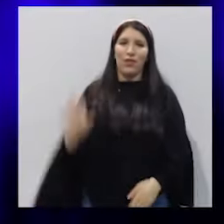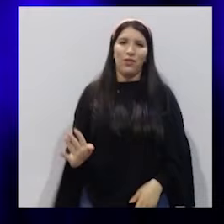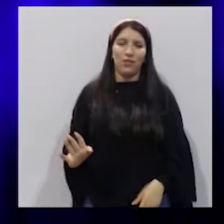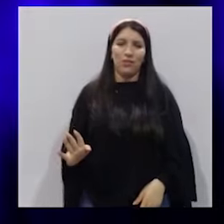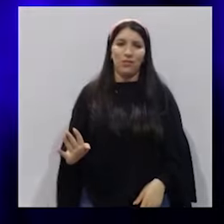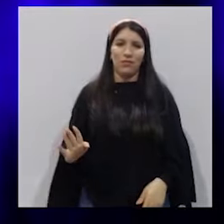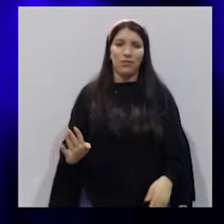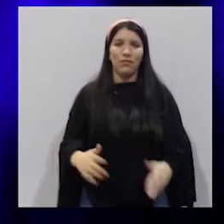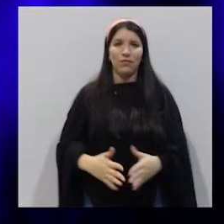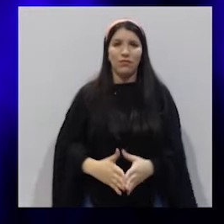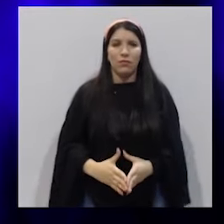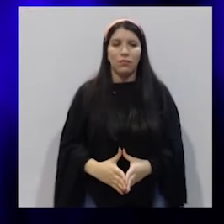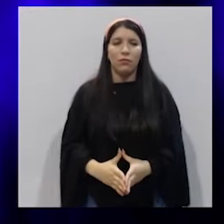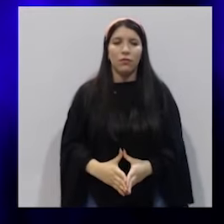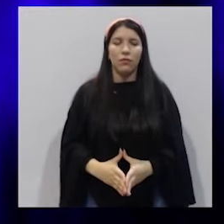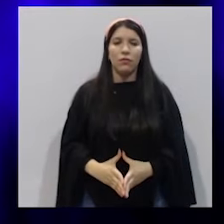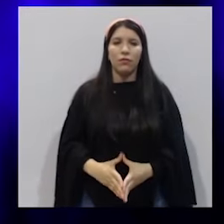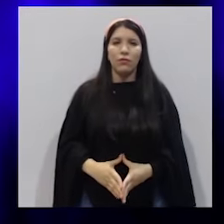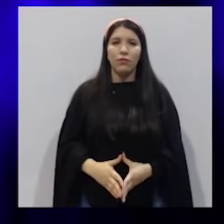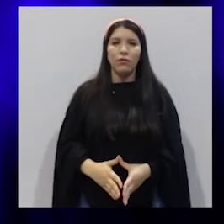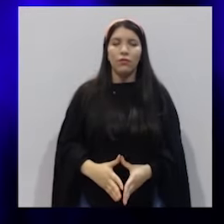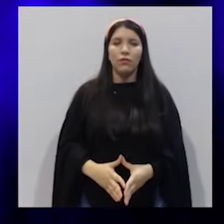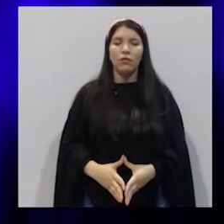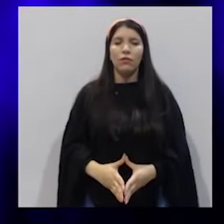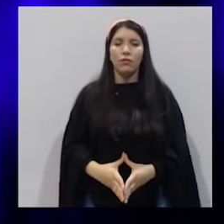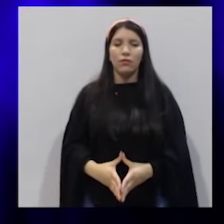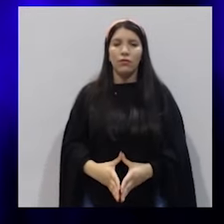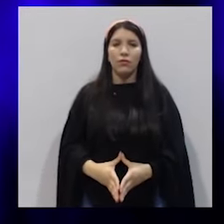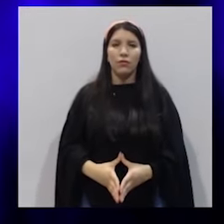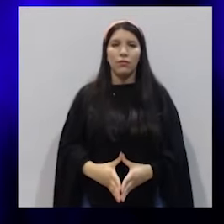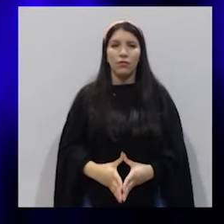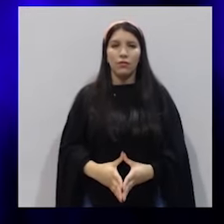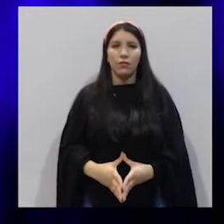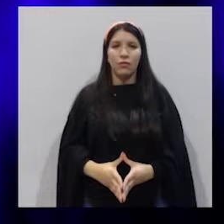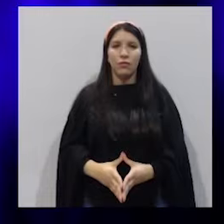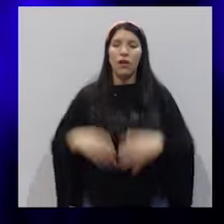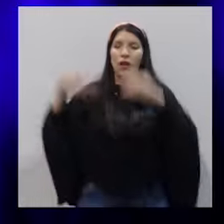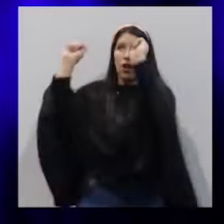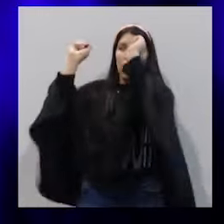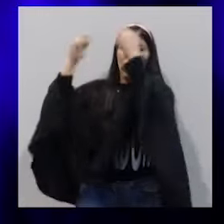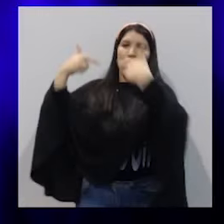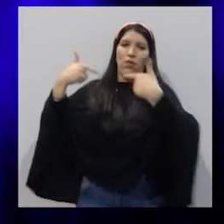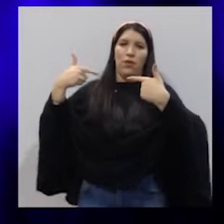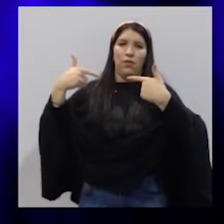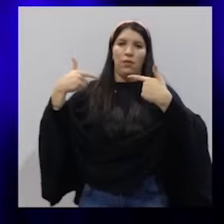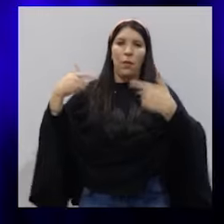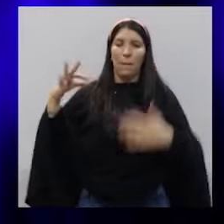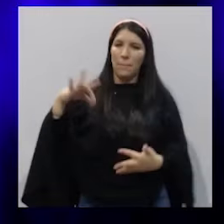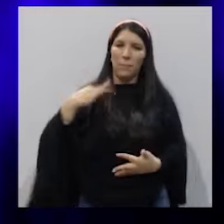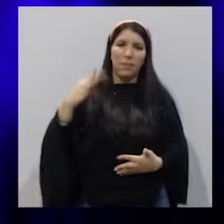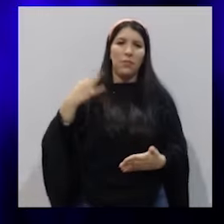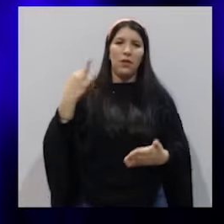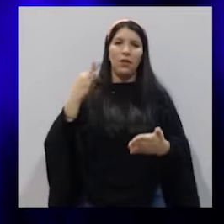dones que dios nos da la capacidad que dios nos da esto nos da una vida de equilibrio donde si hay luchas hay